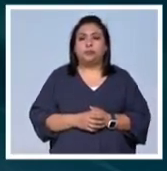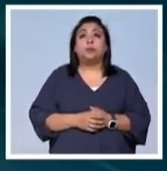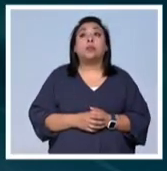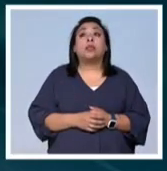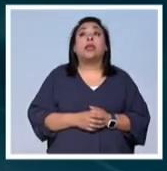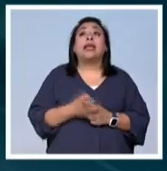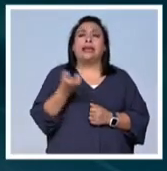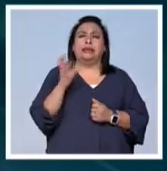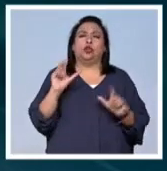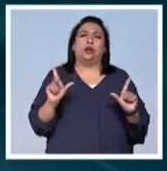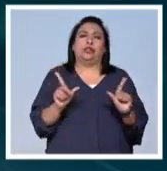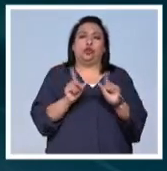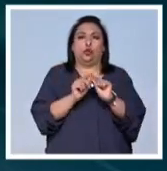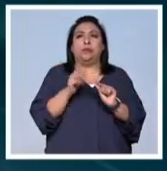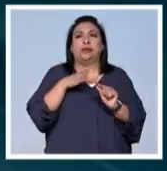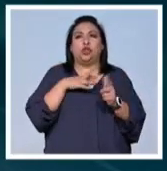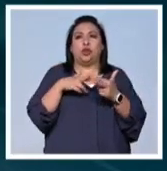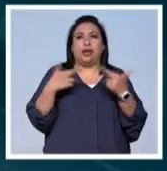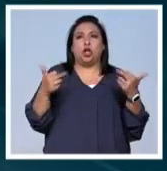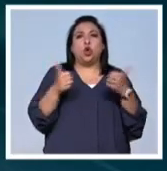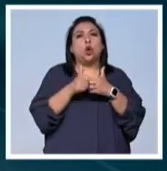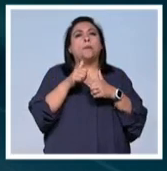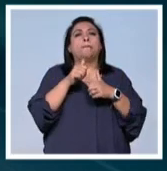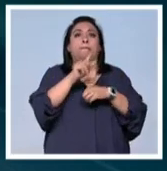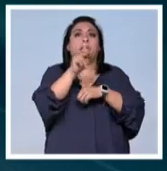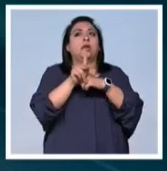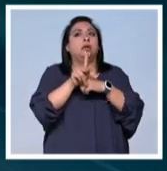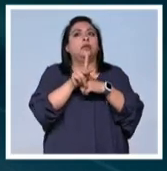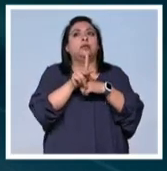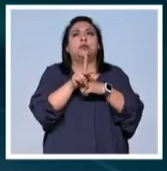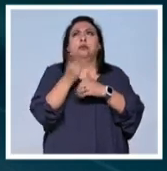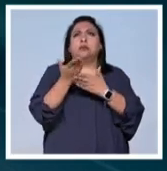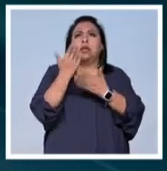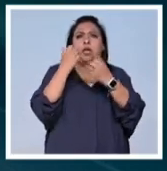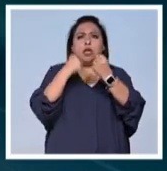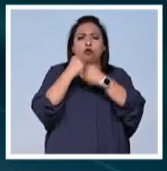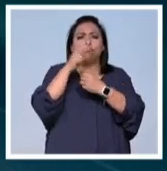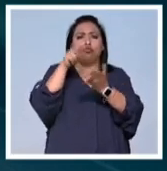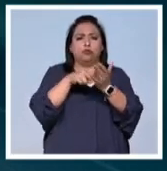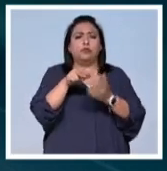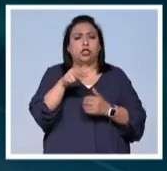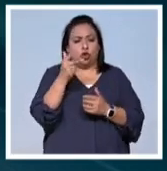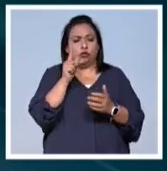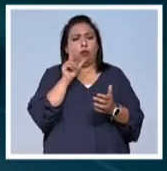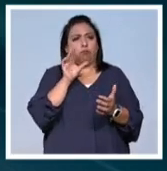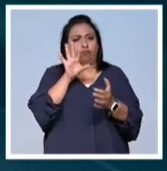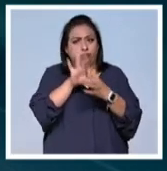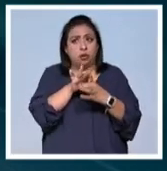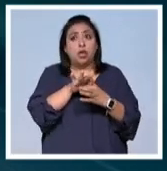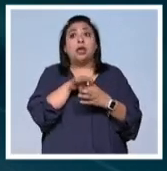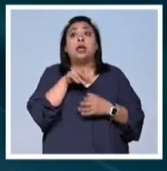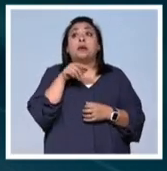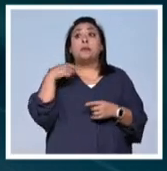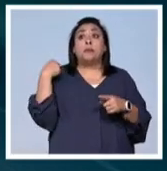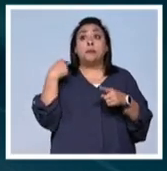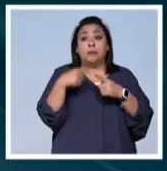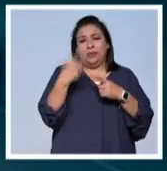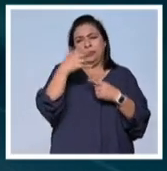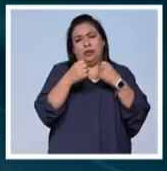es el resumen de nuestra relación con un país que nos ha cogido desde el año 2012 Y en este en estos